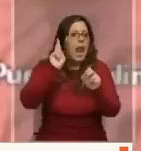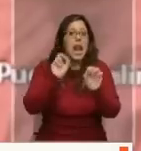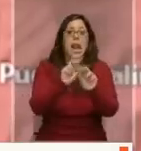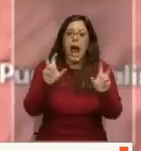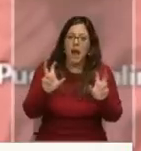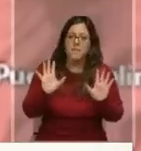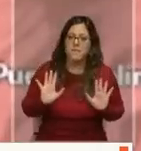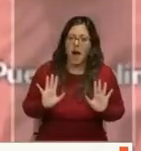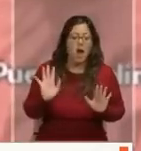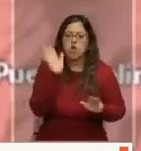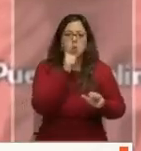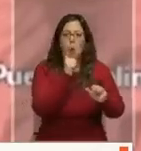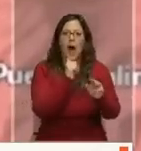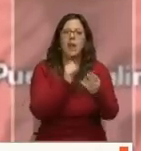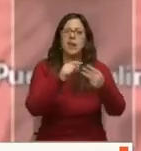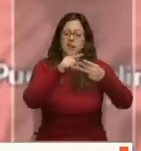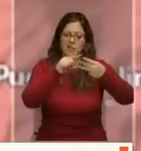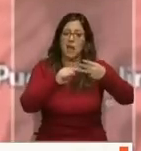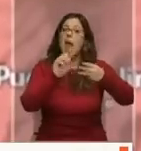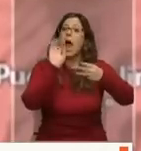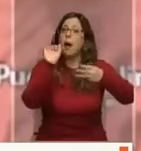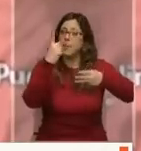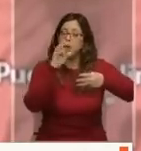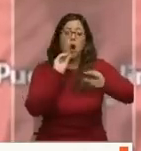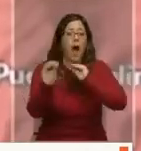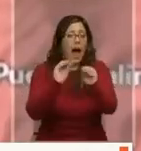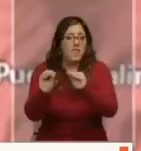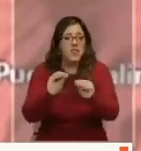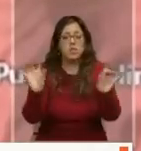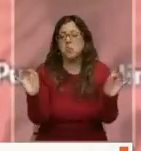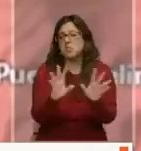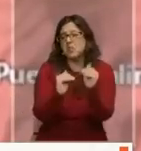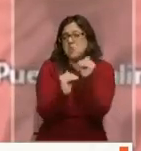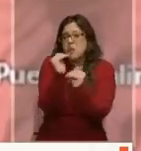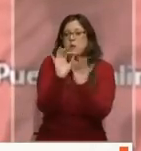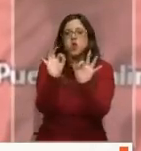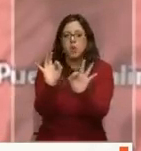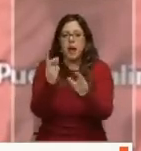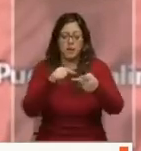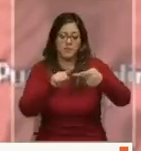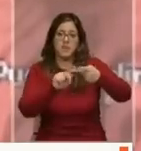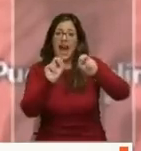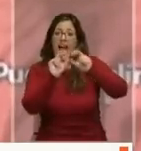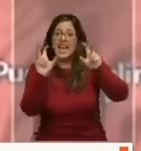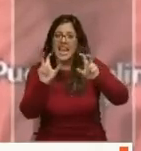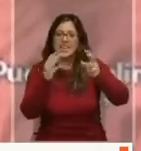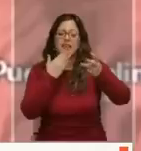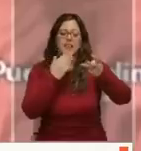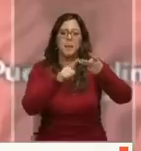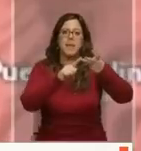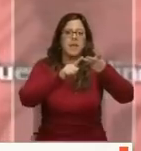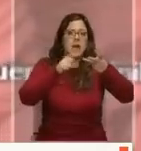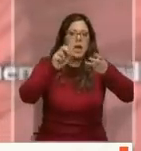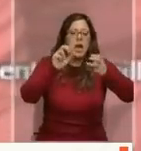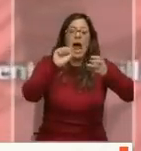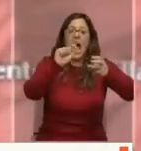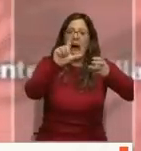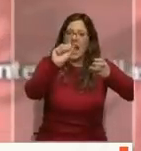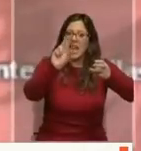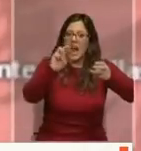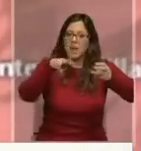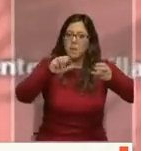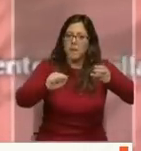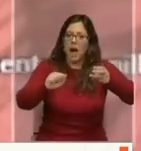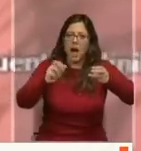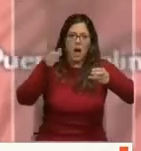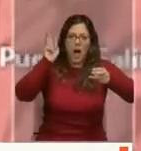niveles. Aviso meteorológico, que es cuando podría superar lo normal, alerta meteorológica, y tenemos alarma meteorológica, que en realidad pocas veces se ha